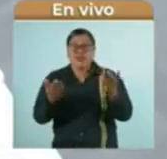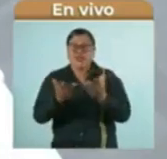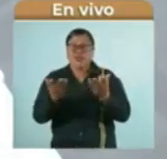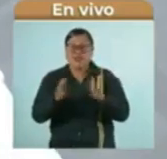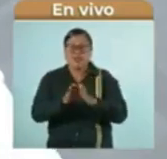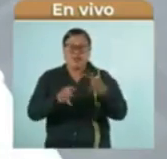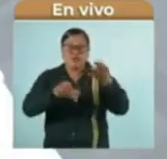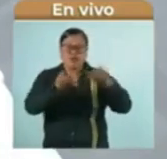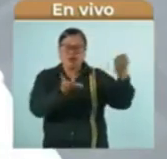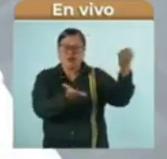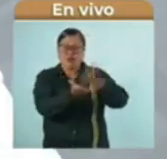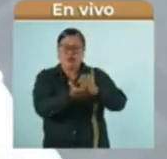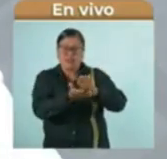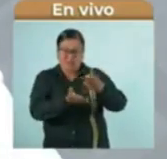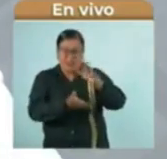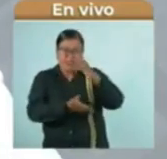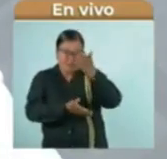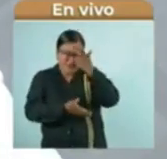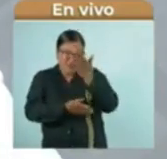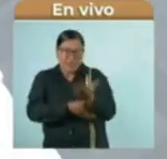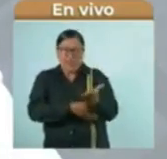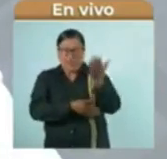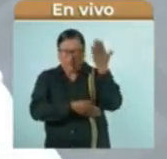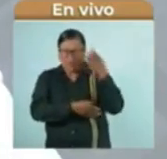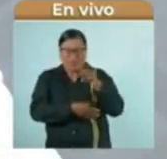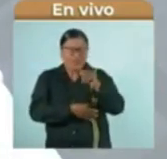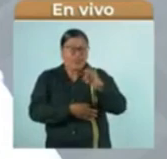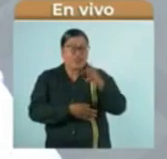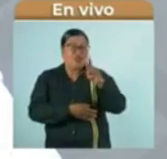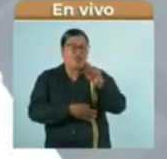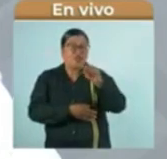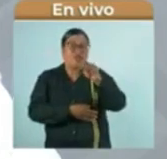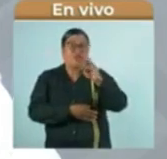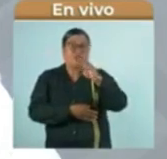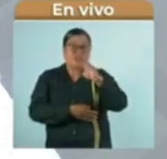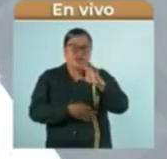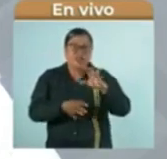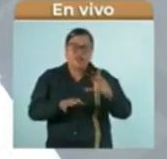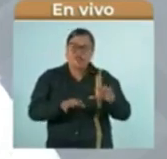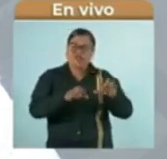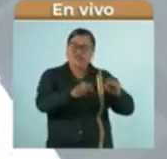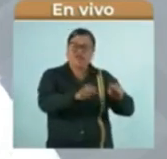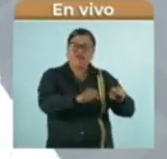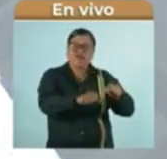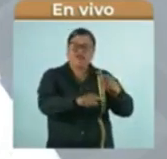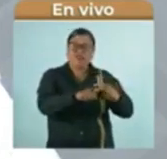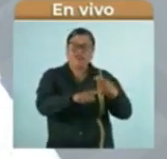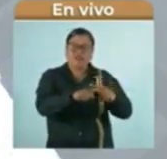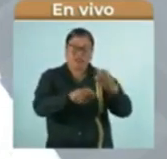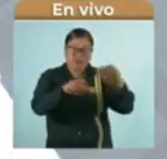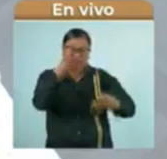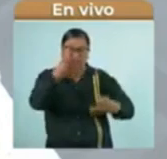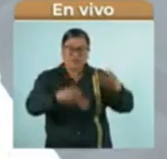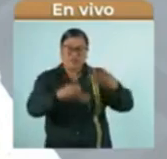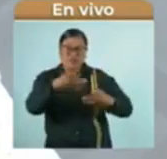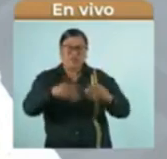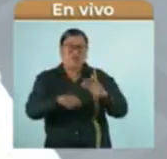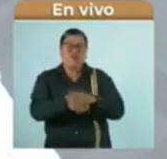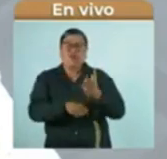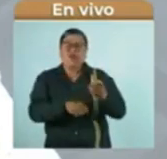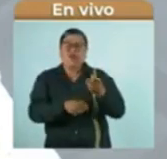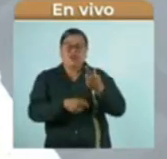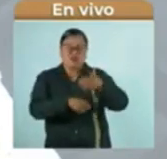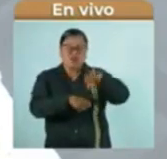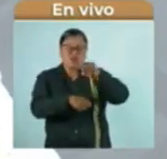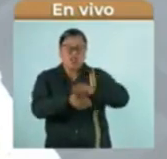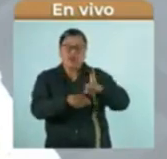Sentencia y se acordarán ustedes que en tepustepec retuvieron a la brigada de ejecución del tribunal por toda una